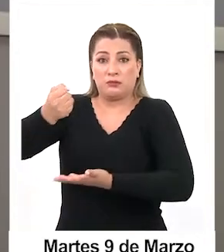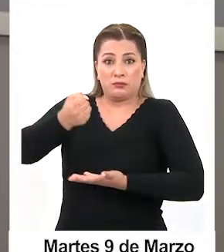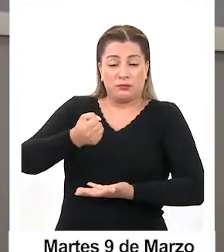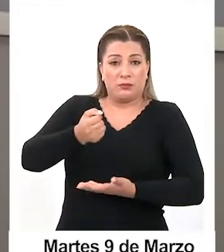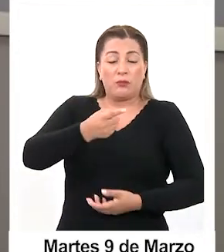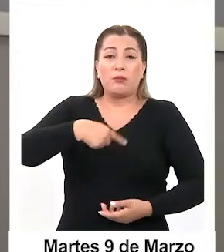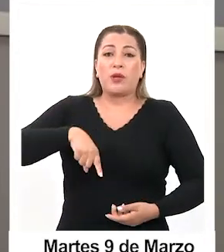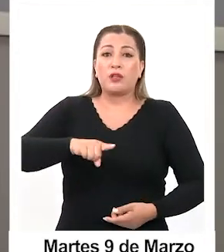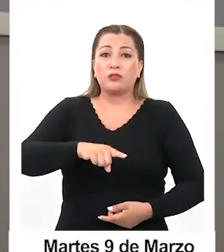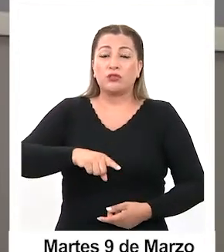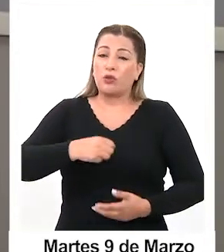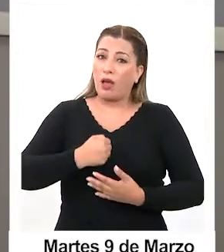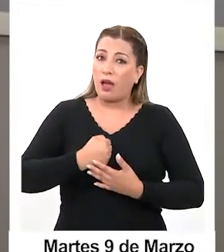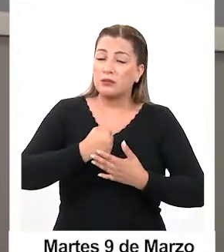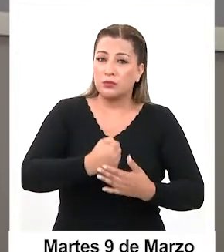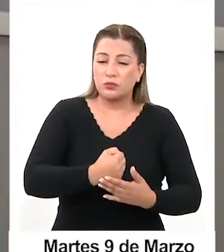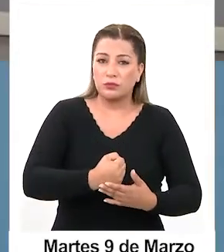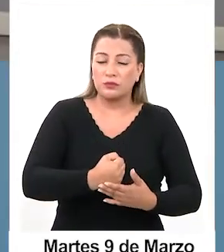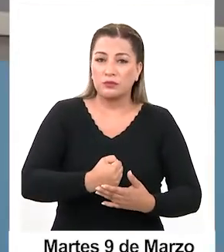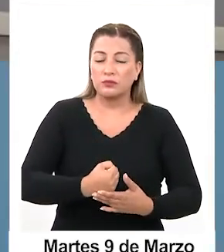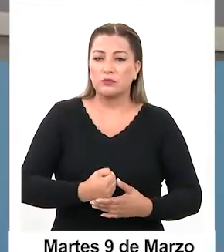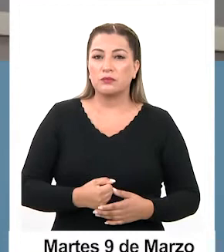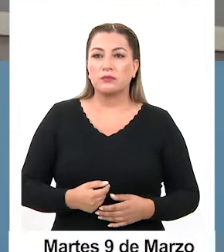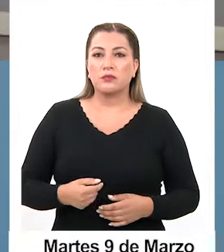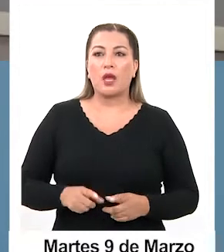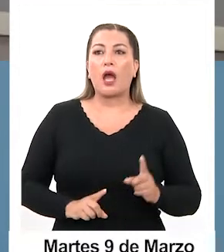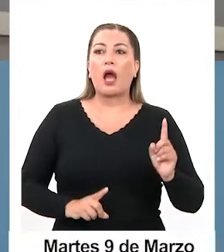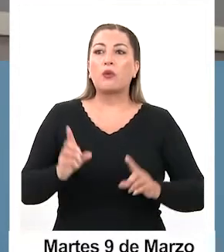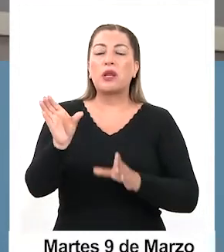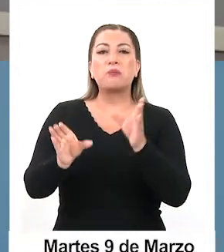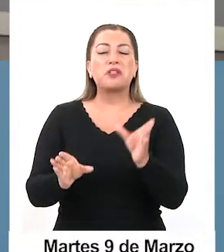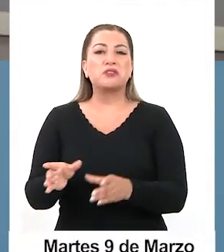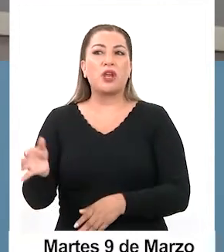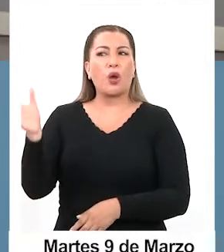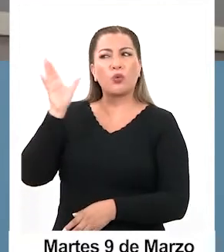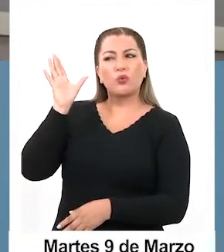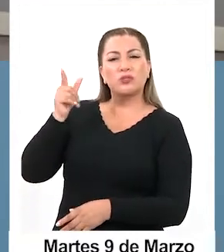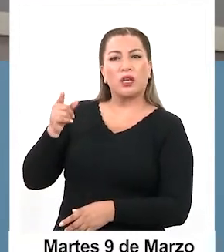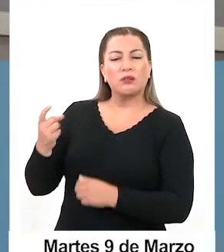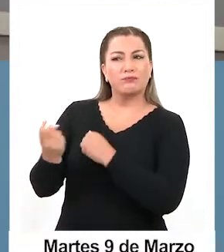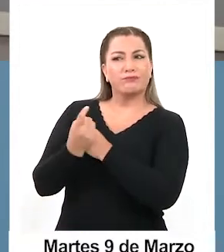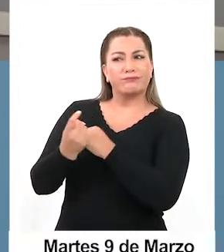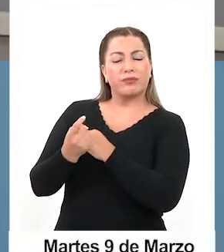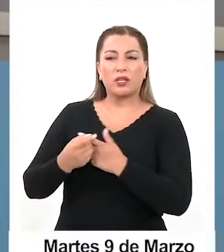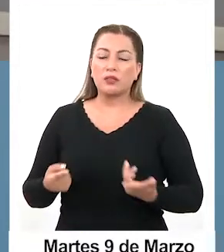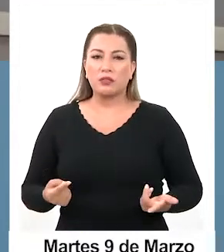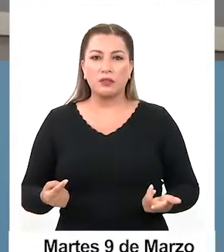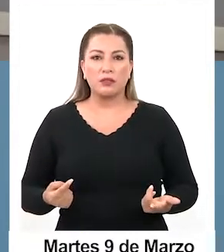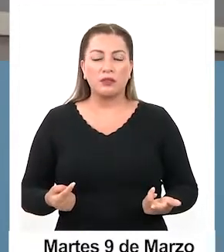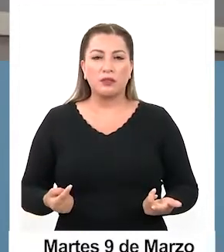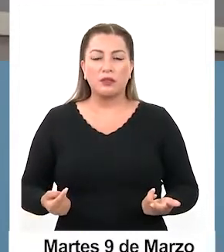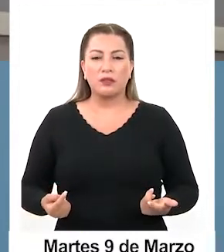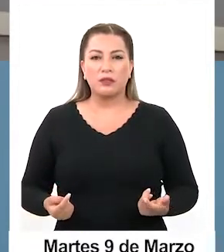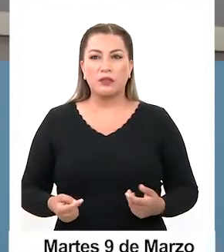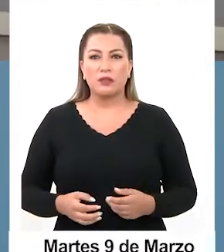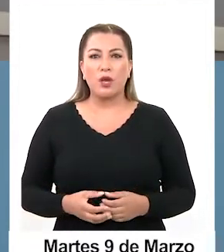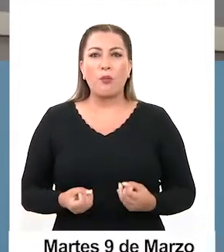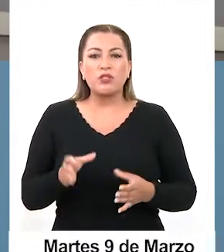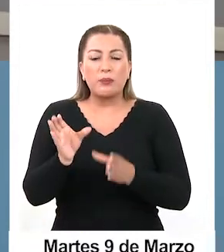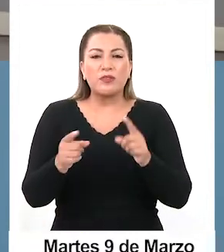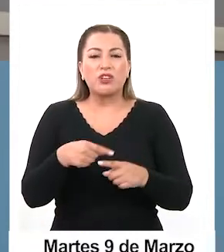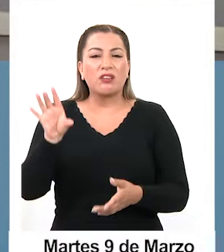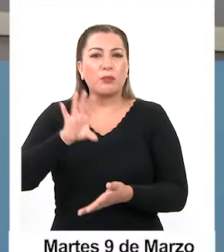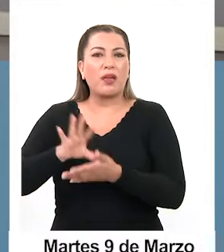dar esta primera respuesta. Yo he escuchado en la población toda la crítica que se realiza, pero ¿quién controla un flujo migratorio como el